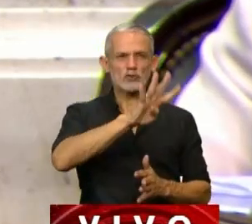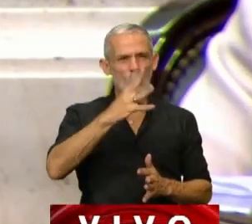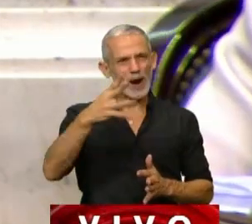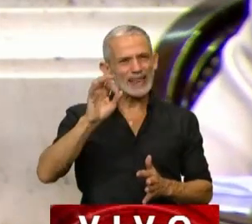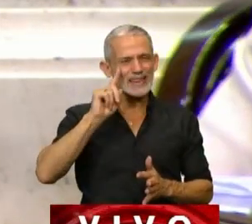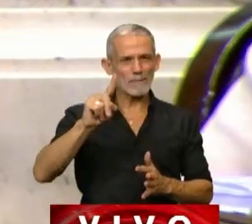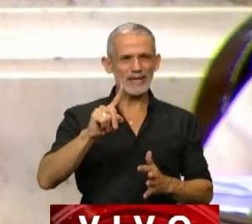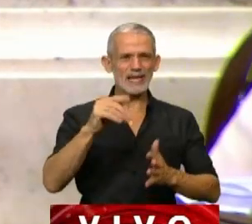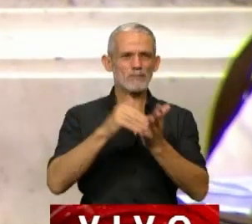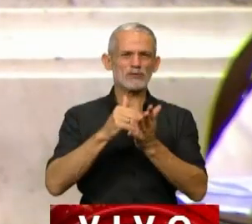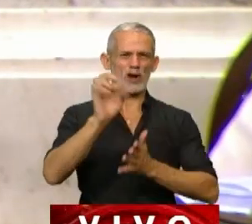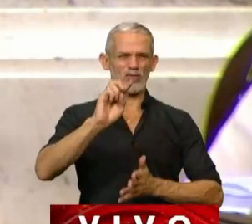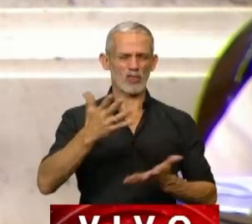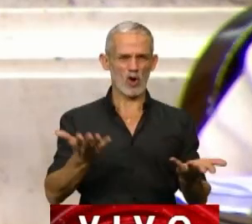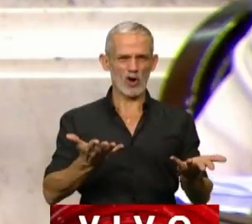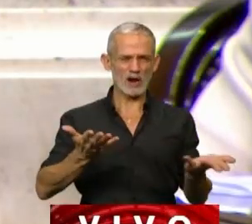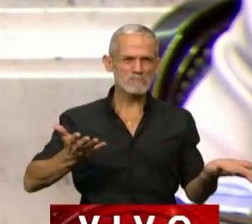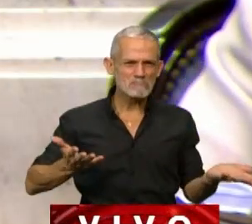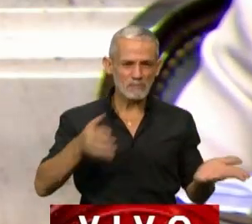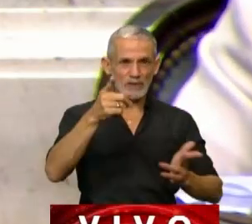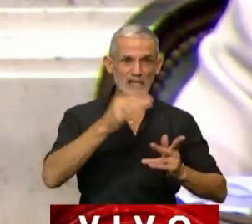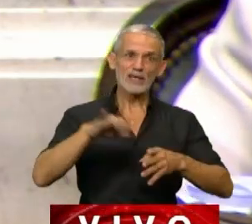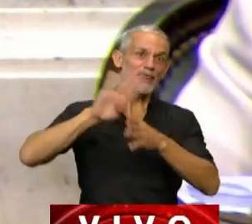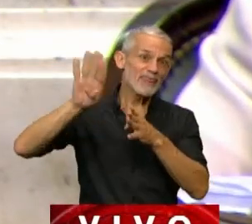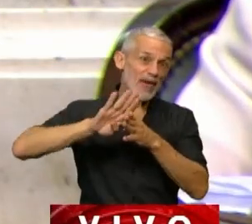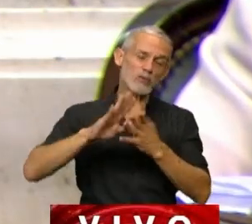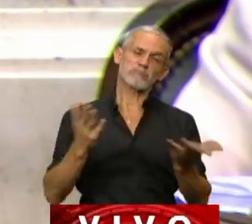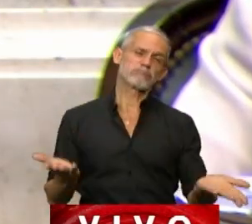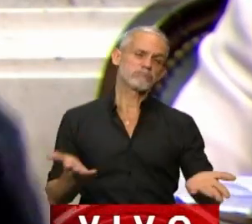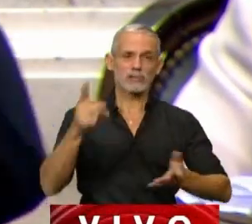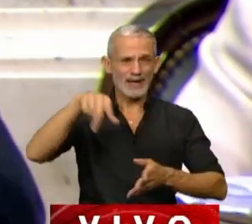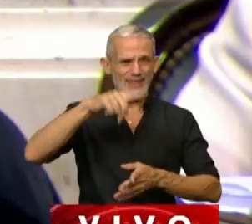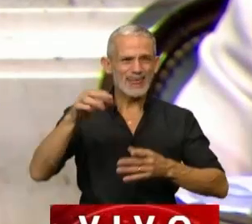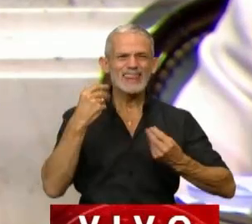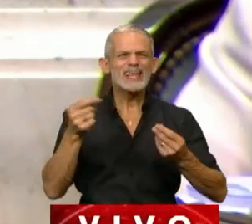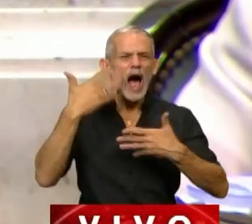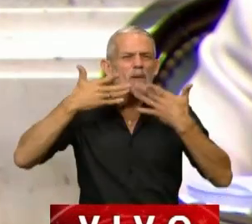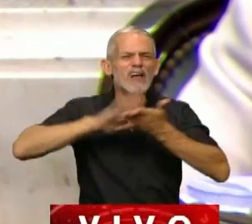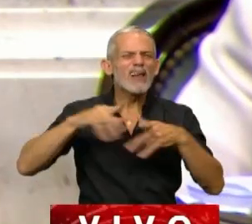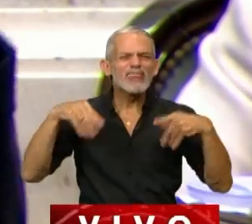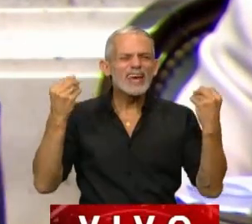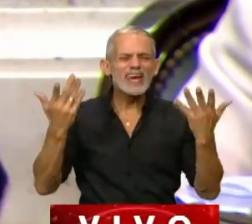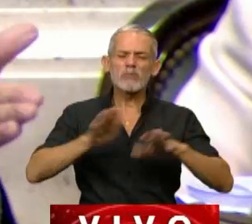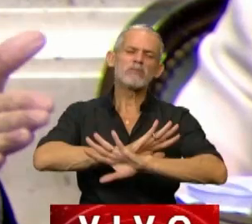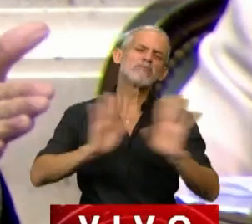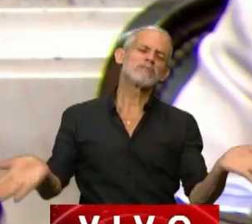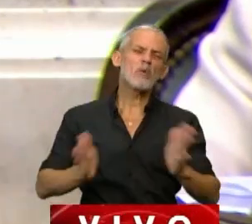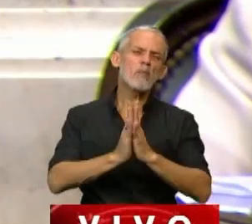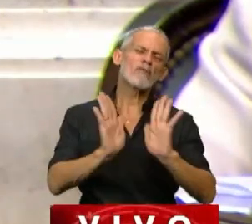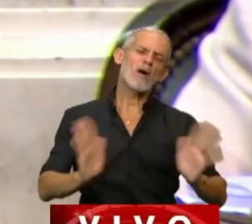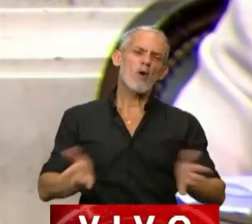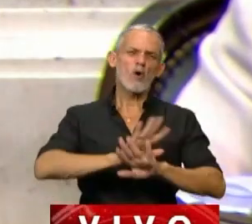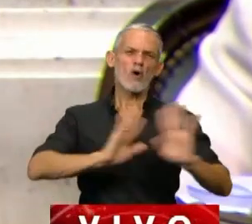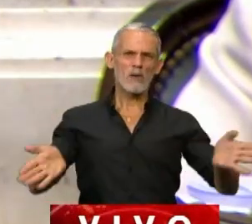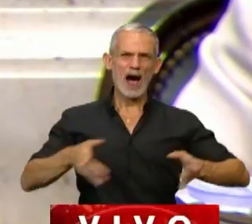mil millones de dólares. No vamos a hablar del endeudamiento que dejaron. ¿De qué hablan? Por favor,